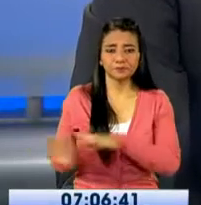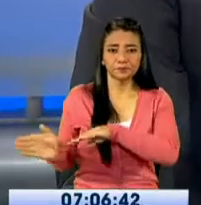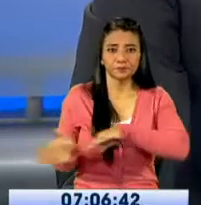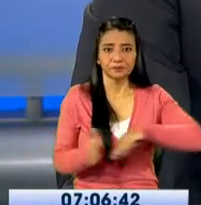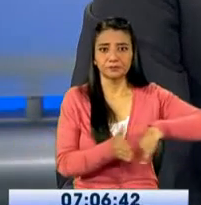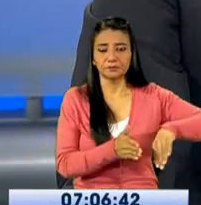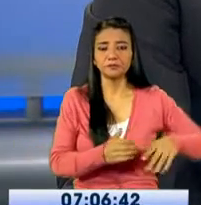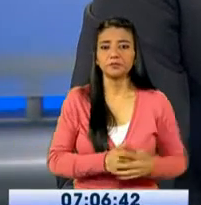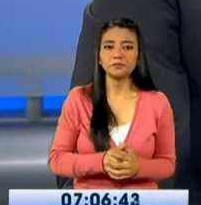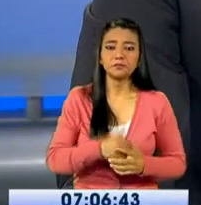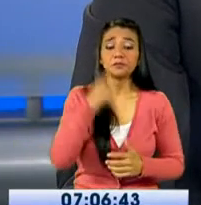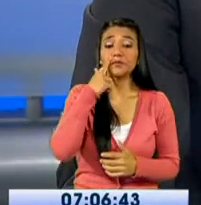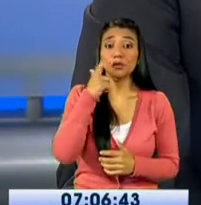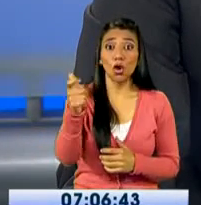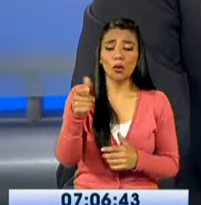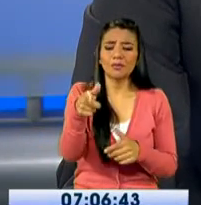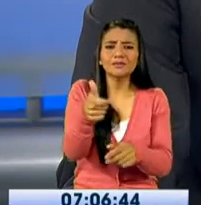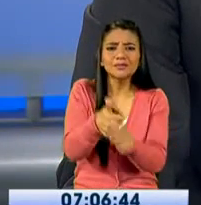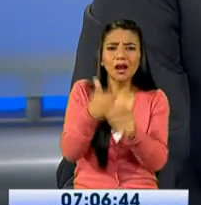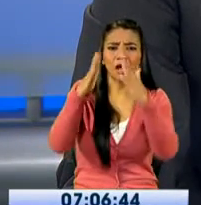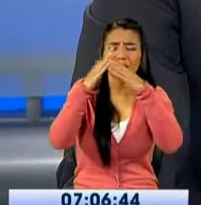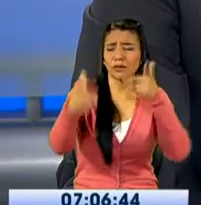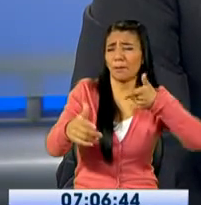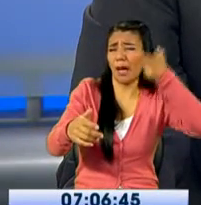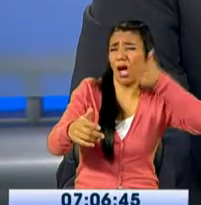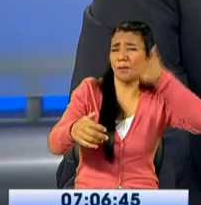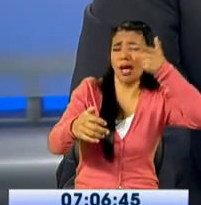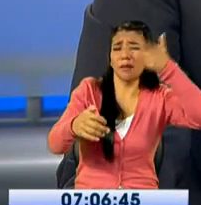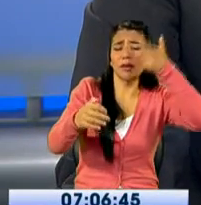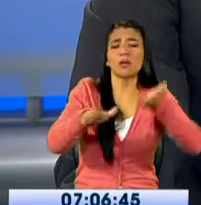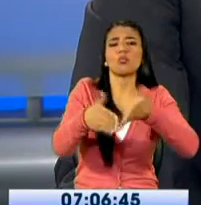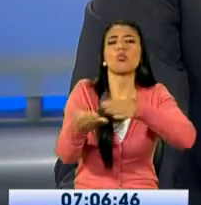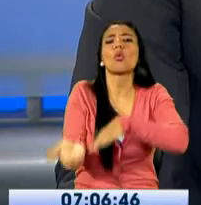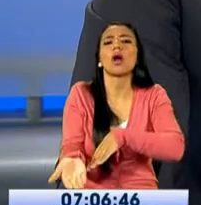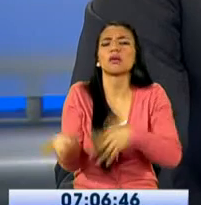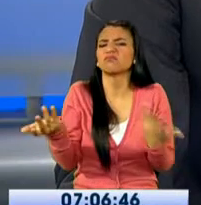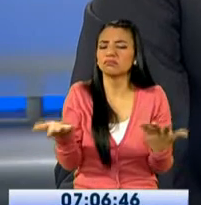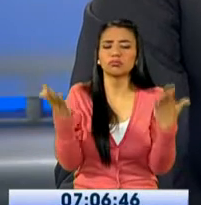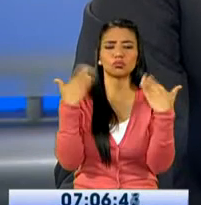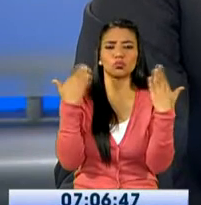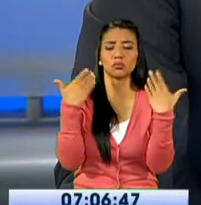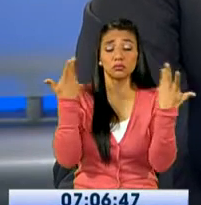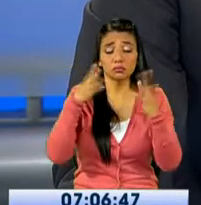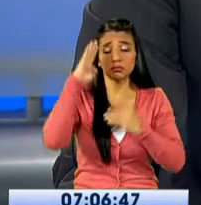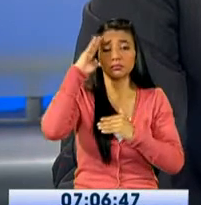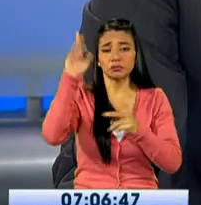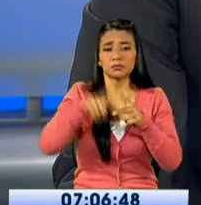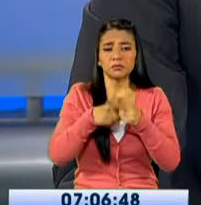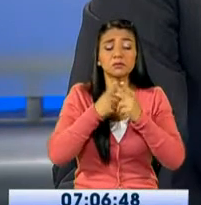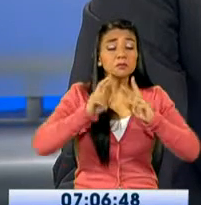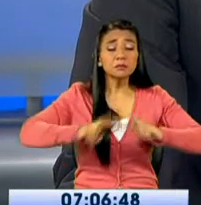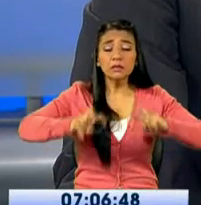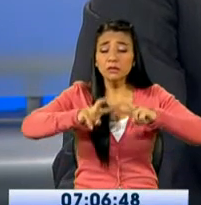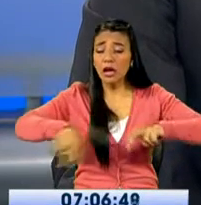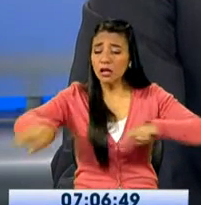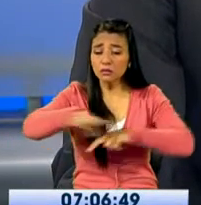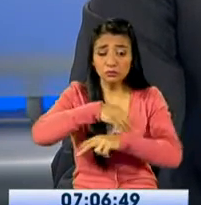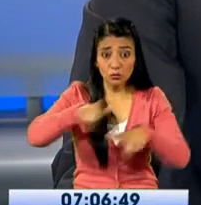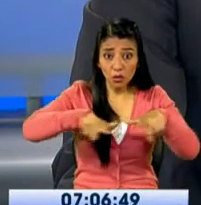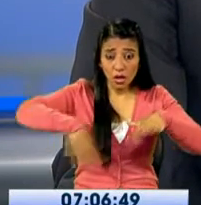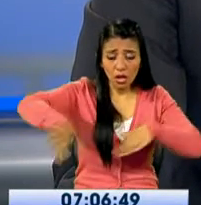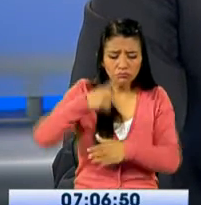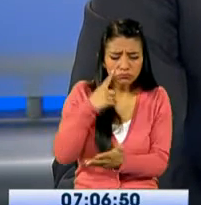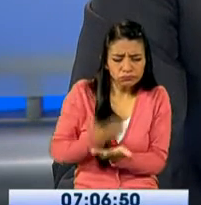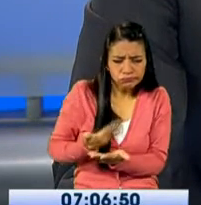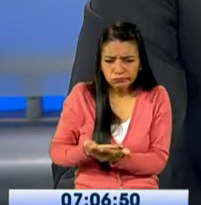y un hombre murió baleado a pocos metros de su vivienda ubicada en el sur de Guayaquil. La policía inició con las investigaciones, salió evidencias en el sitio y